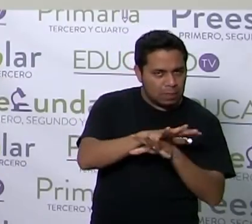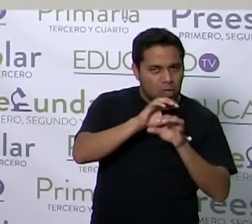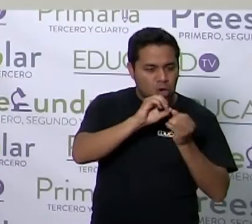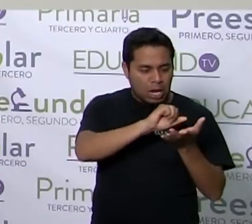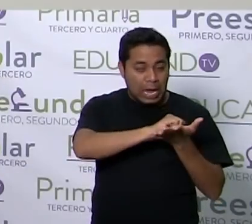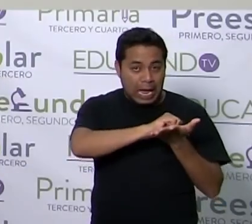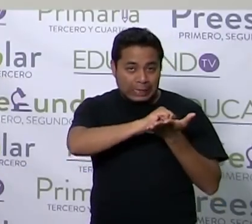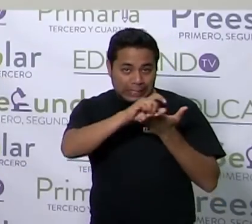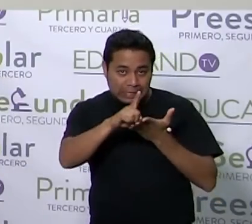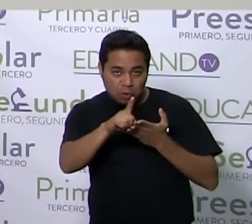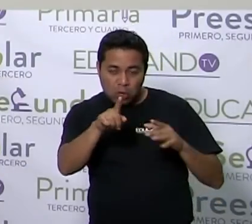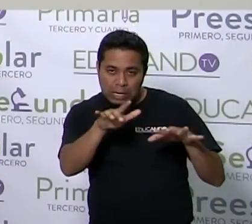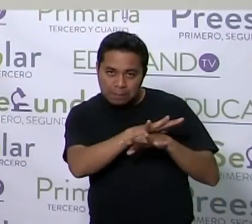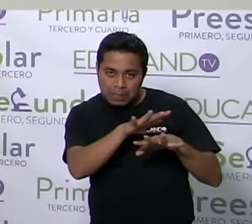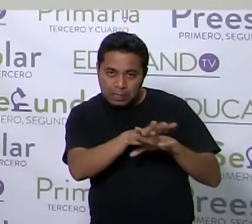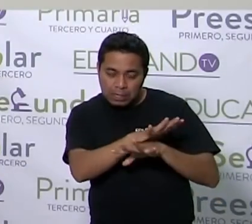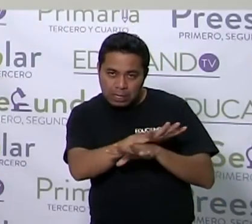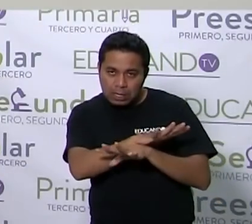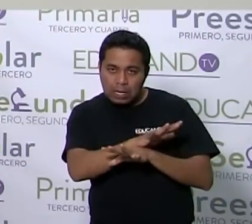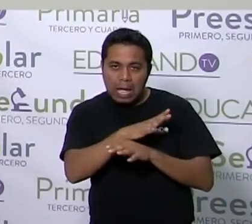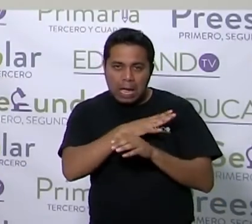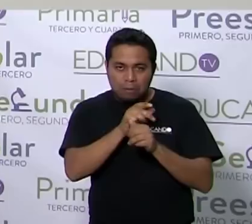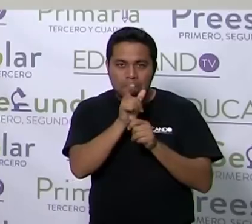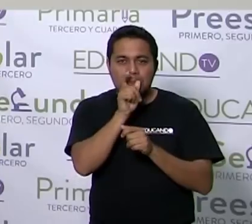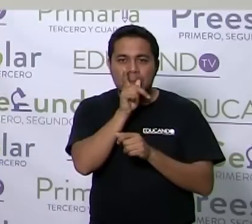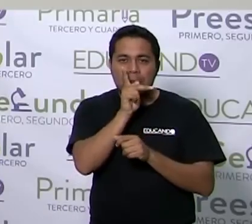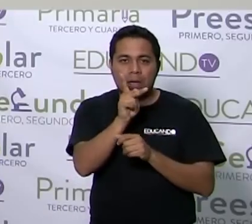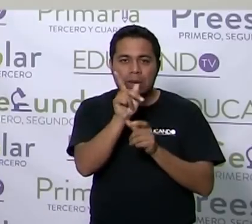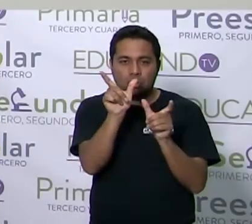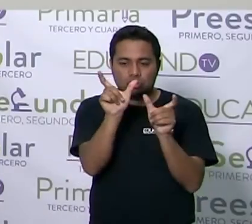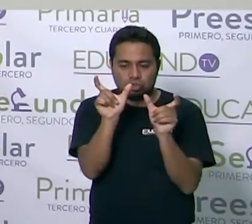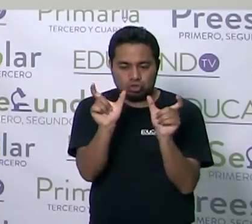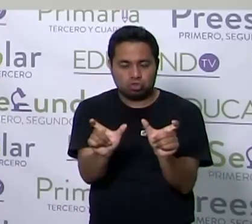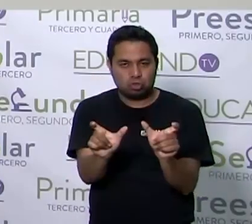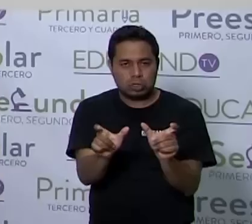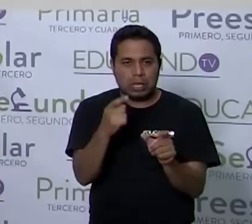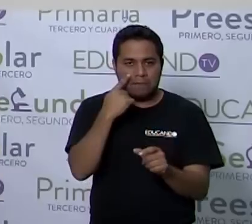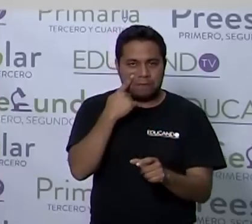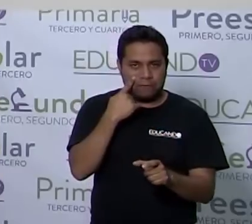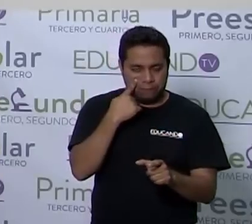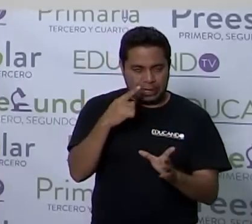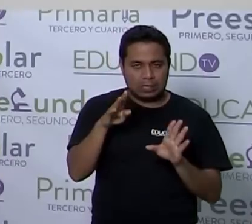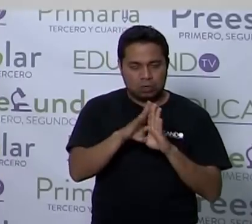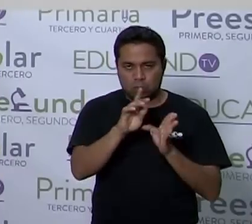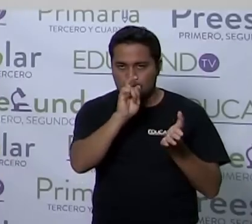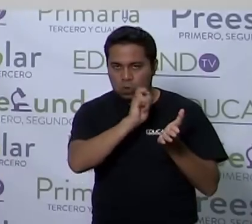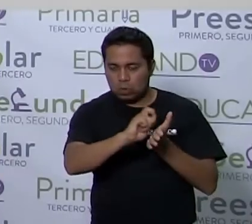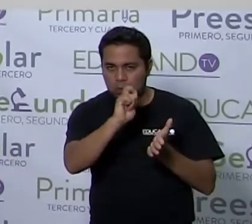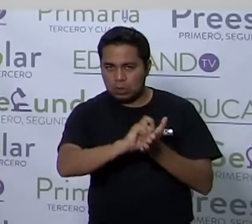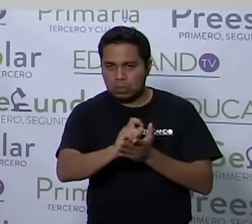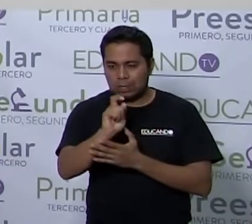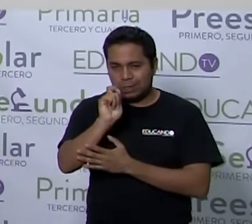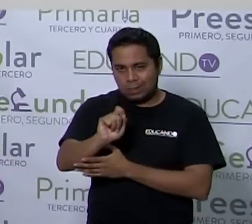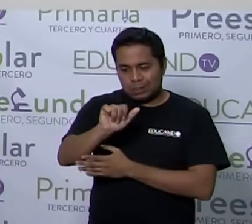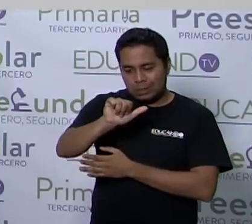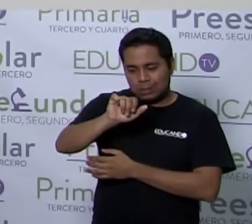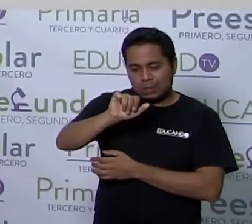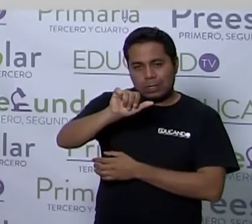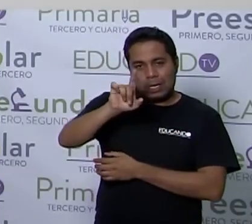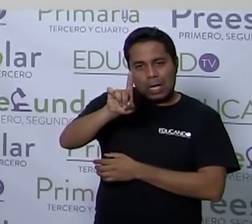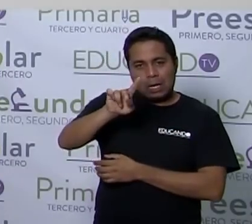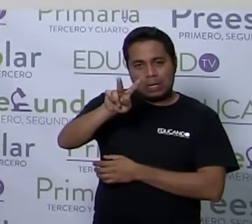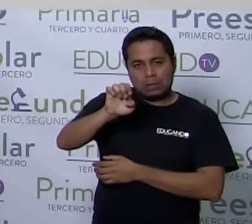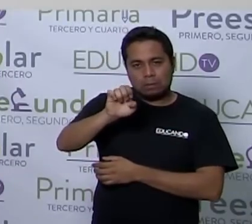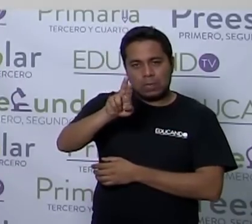adjetivo o al sustantivo que estén acompañando. Vamos a escribir entonces qué es un adverbio